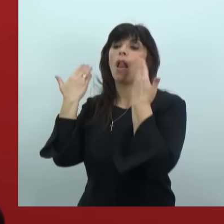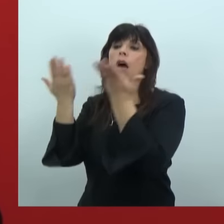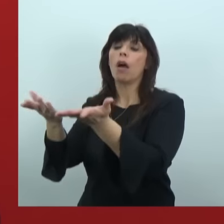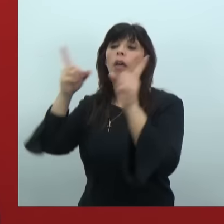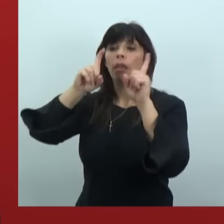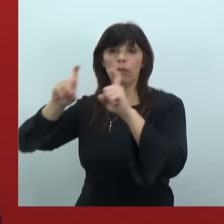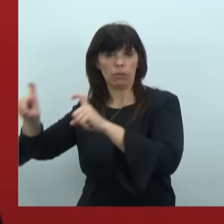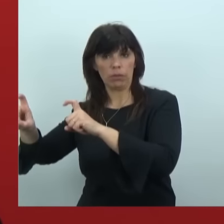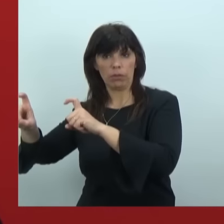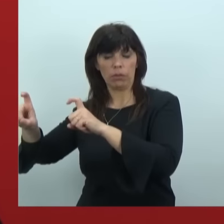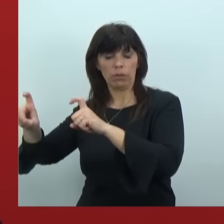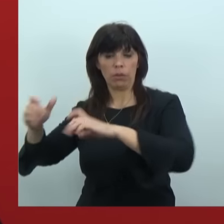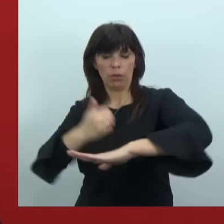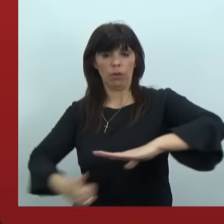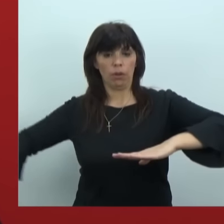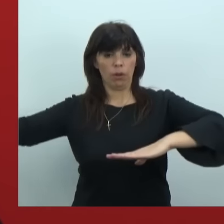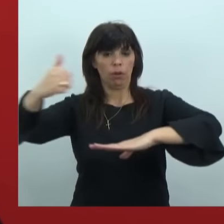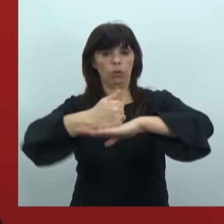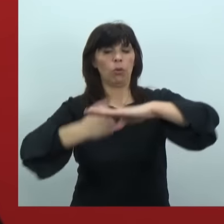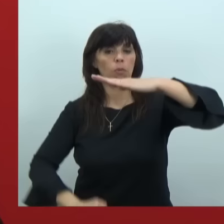y la autoridad máxima que Dios ha dado